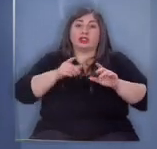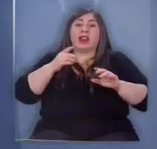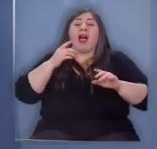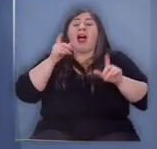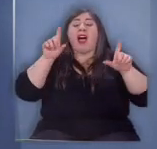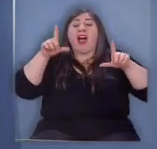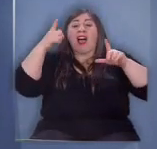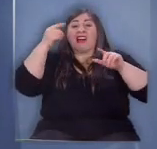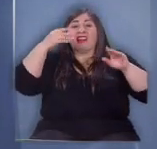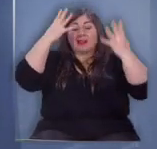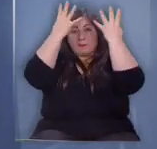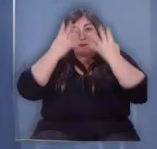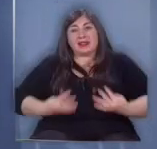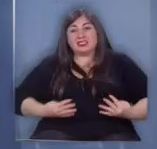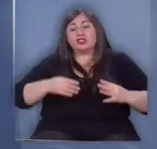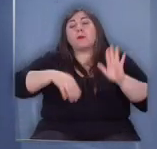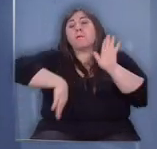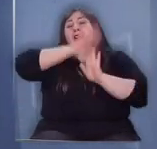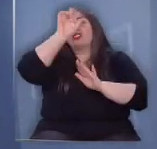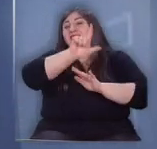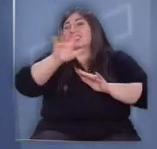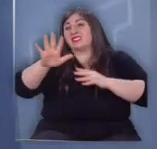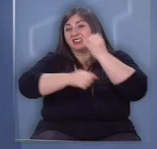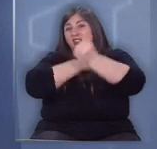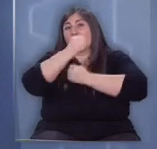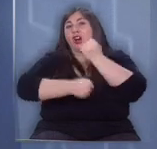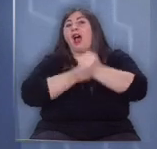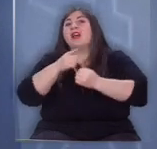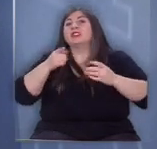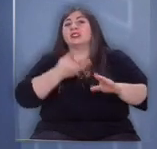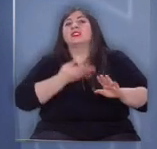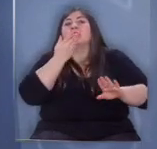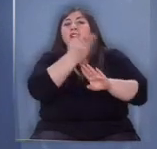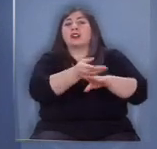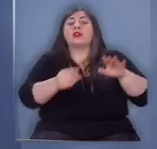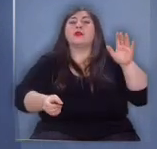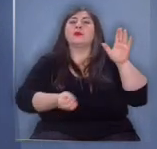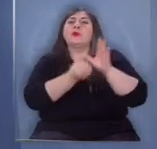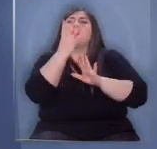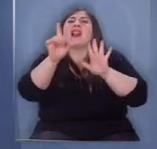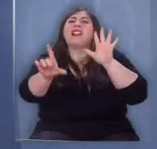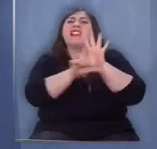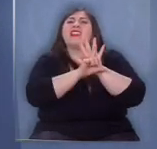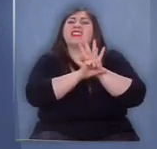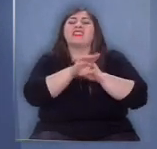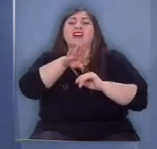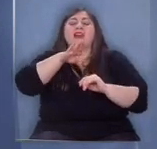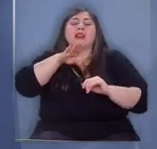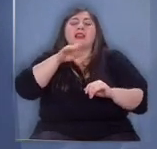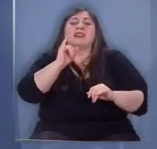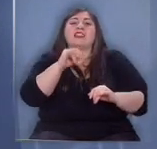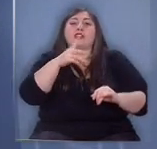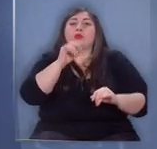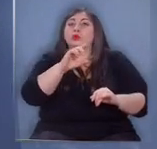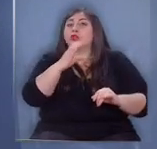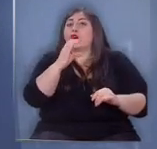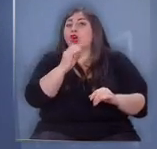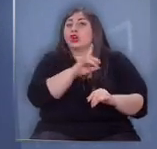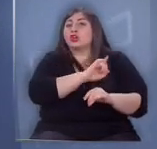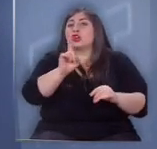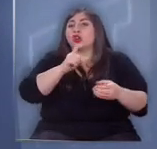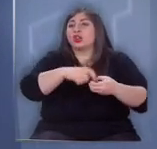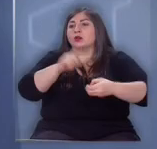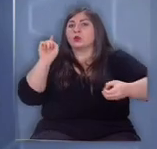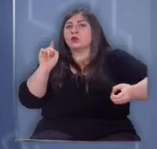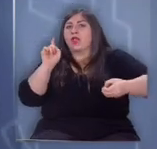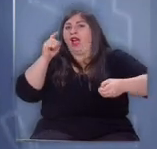revisó los requerimientos presentados por senadores de Chile Vamos para que la recién aprobada ley de indulto conmutativo no excluya a condenados por violaciones a